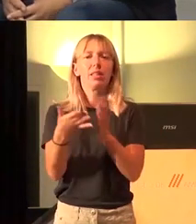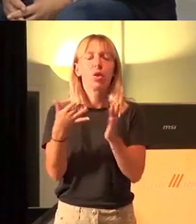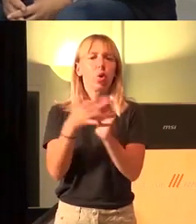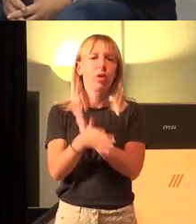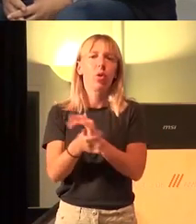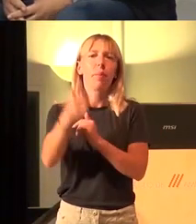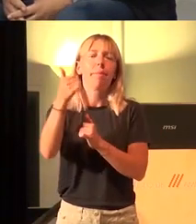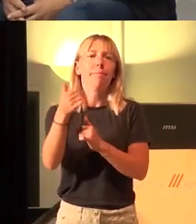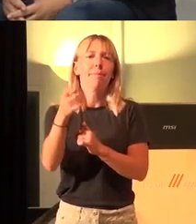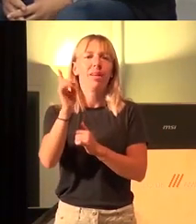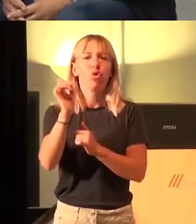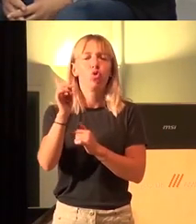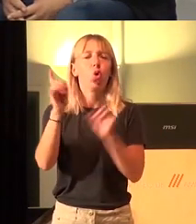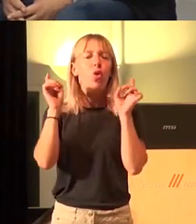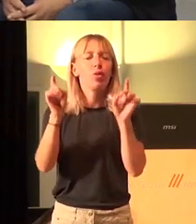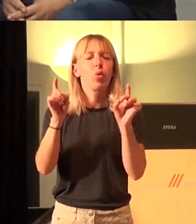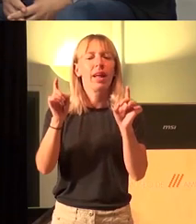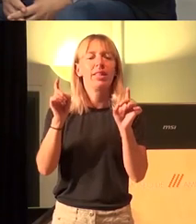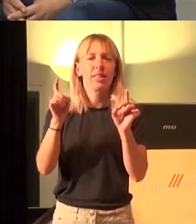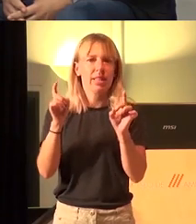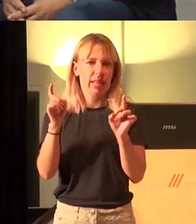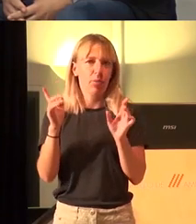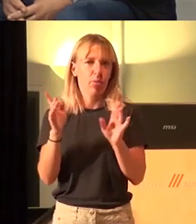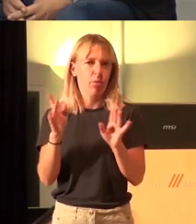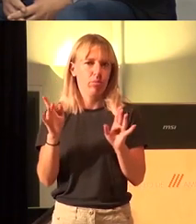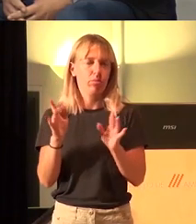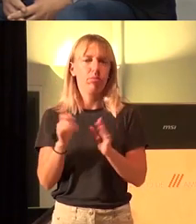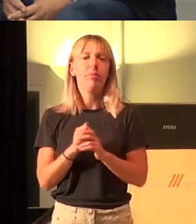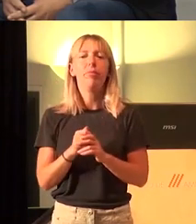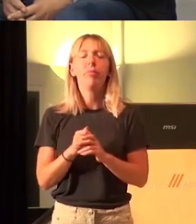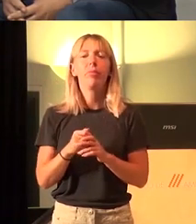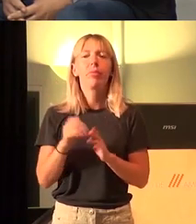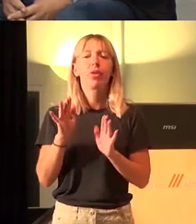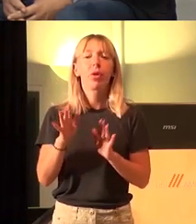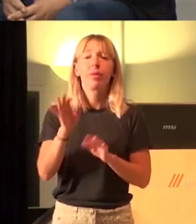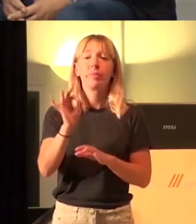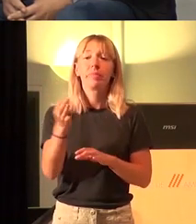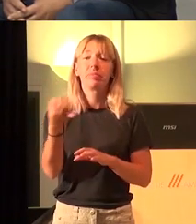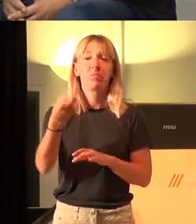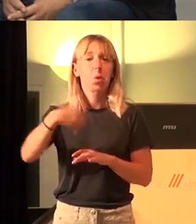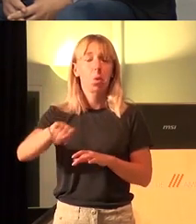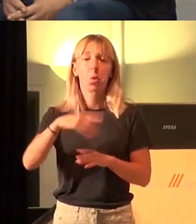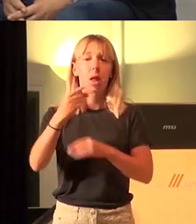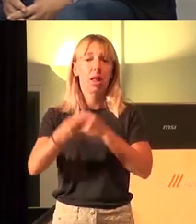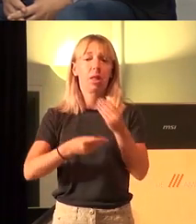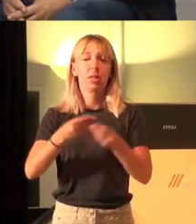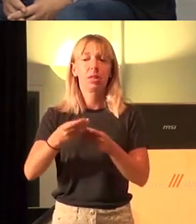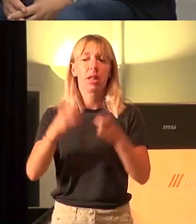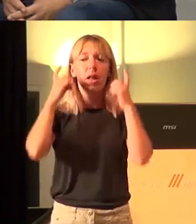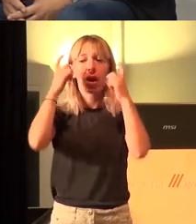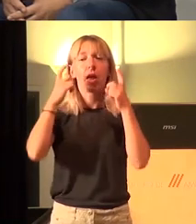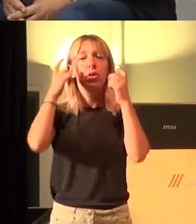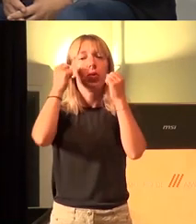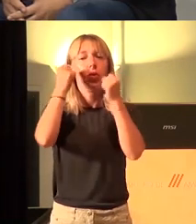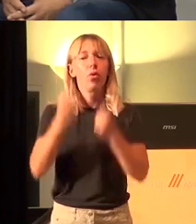en un sentido más allá de lo meramente educativo, docente, discente. Entonces, la verdad es que no hemos tenido que hacer un